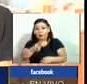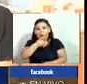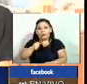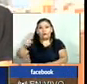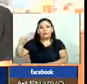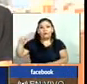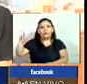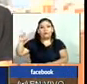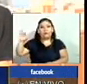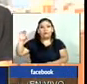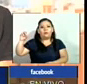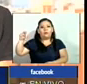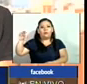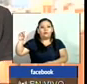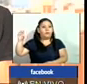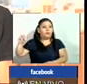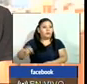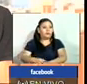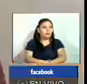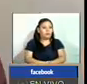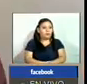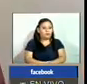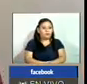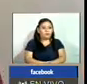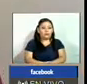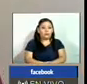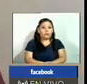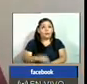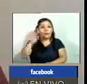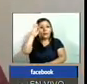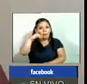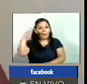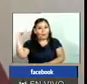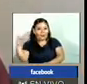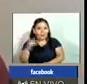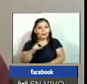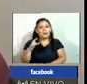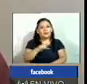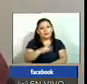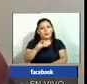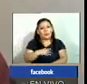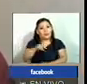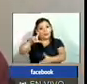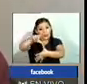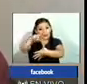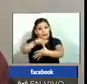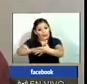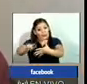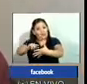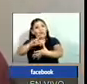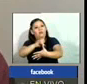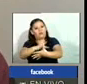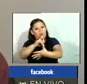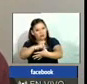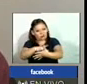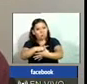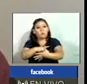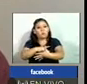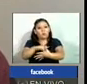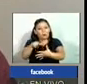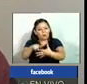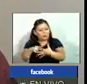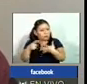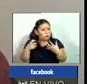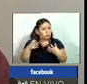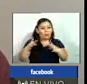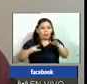La Voz de América Barcelona Chile es uno de los países de América Latina que reporta una buena cantidad de